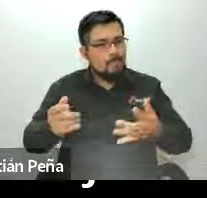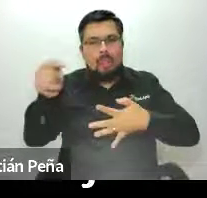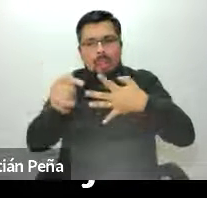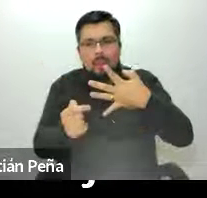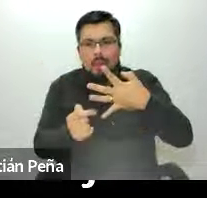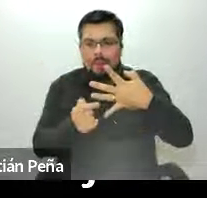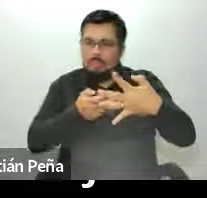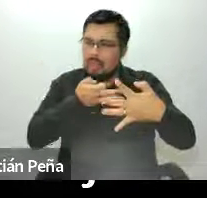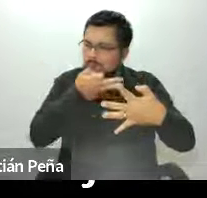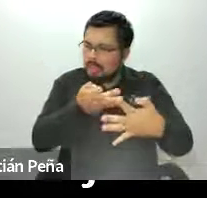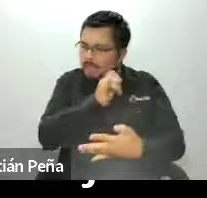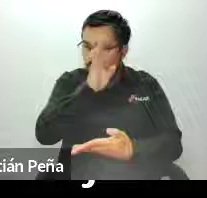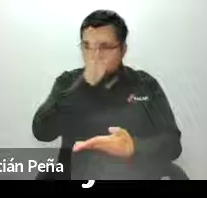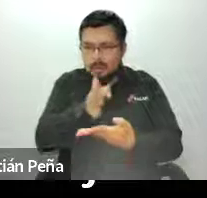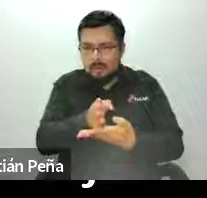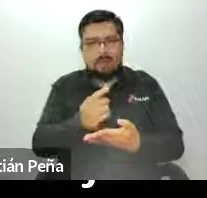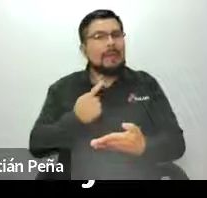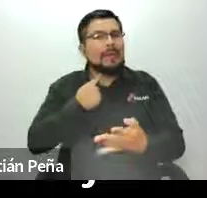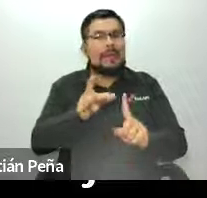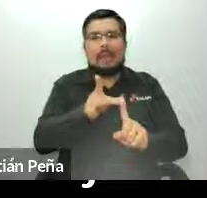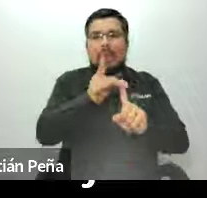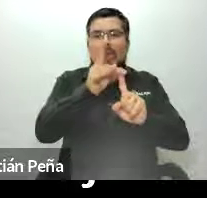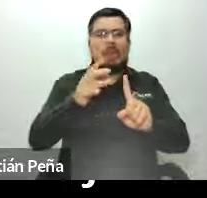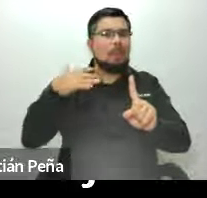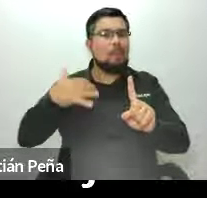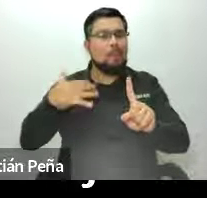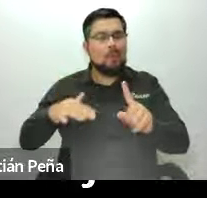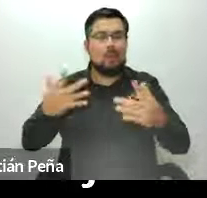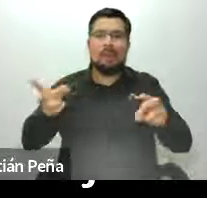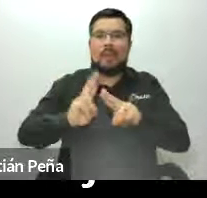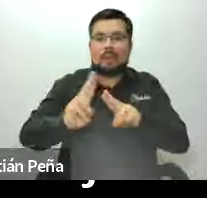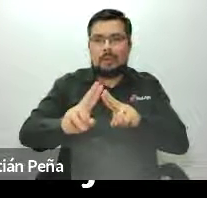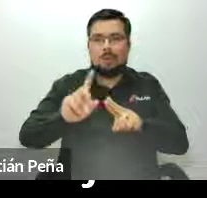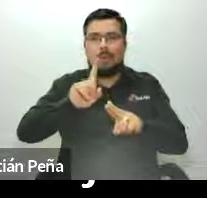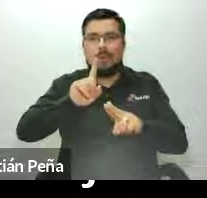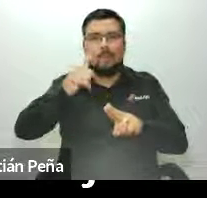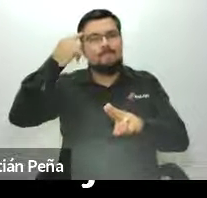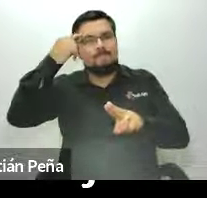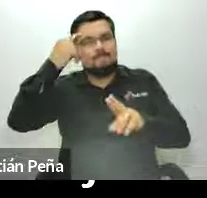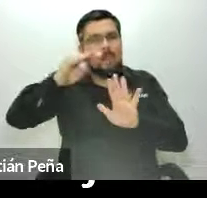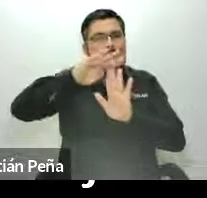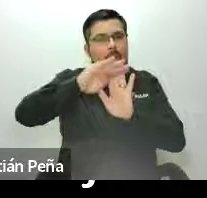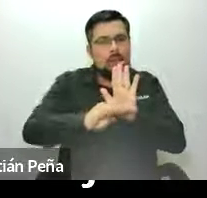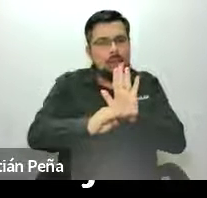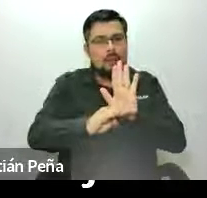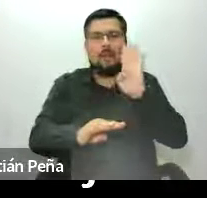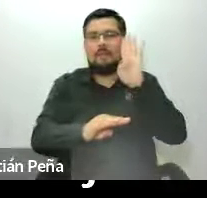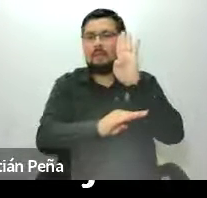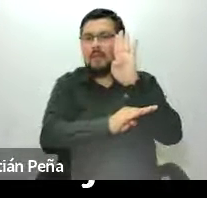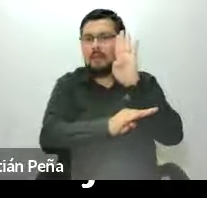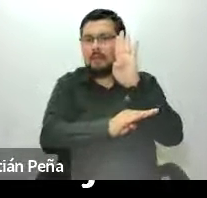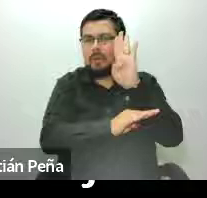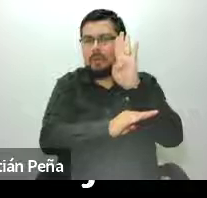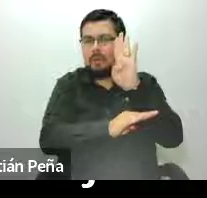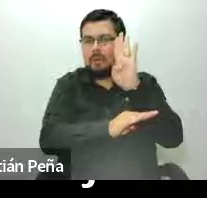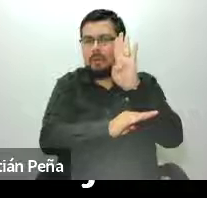hemos construido ciertos criterios basados en este enfoque multidimensional, ¿no? Criterios para seleccionar aquello. Ah,